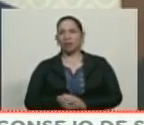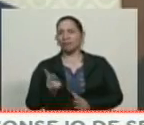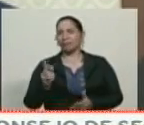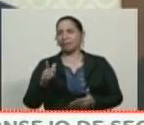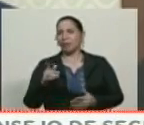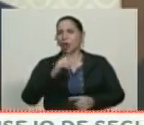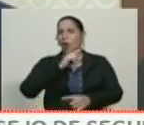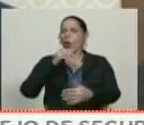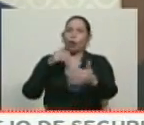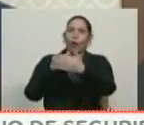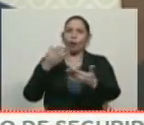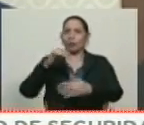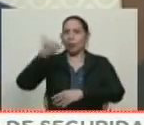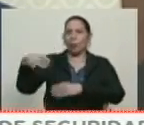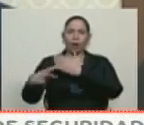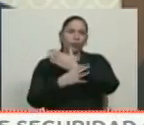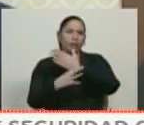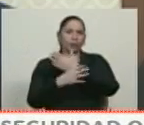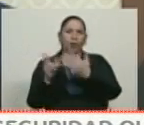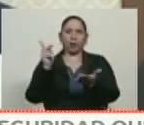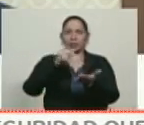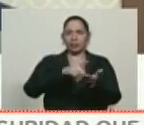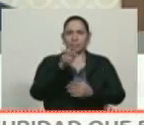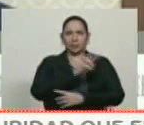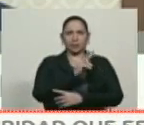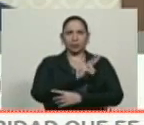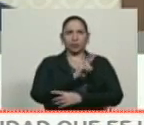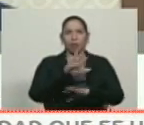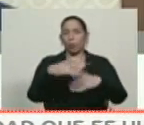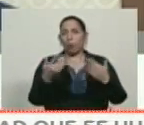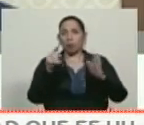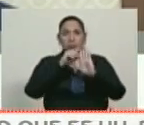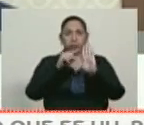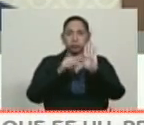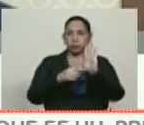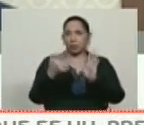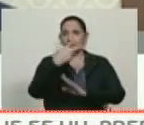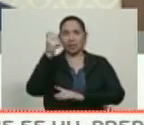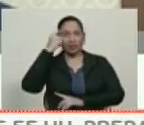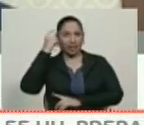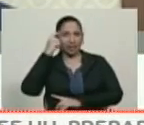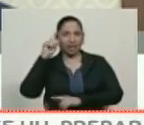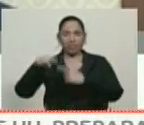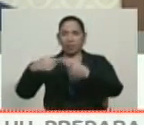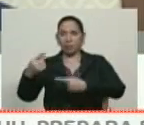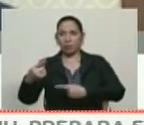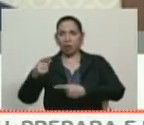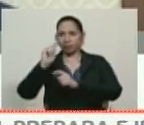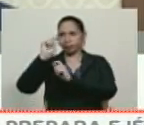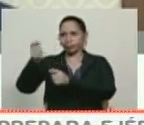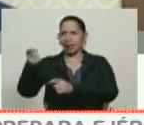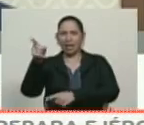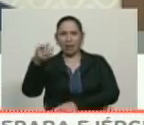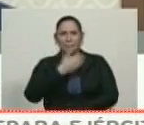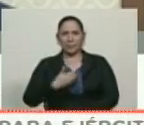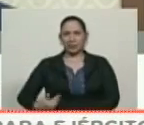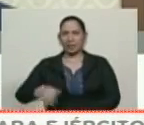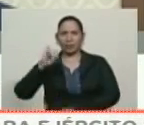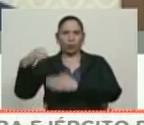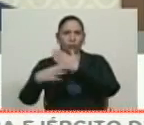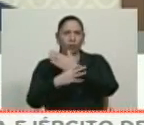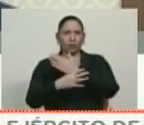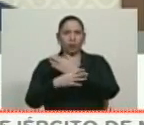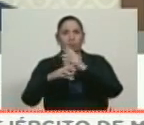a Venezuela cuando ya se cumplieron los 30 días desde su autoproclamación. Y la segunda pregunta está dirigida a usted y también al